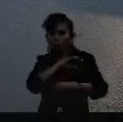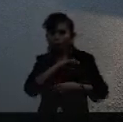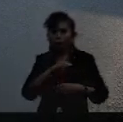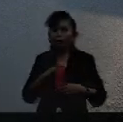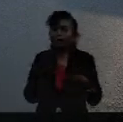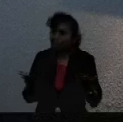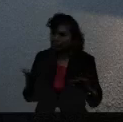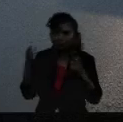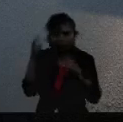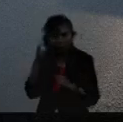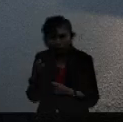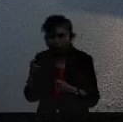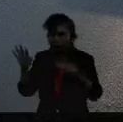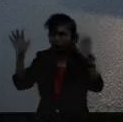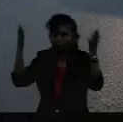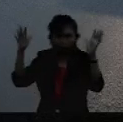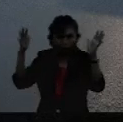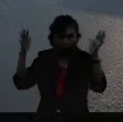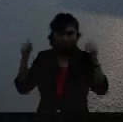que